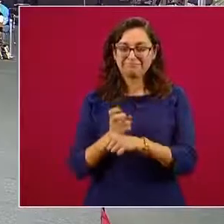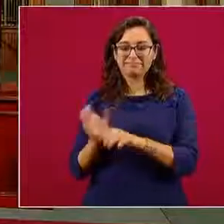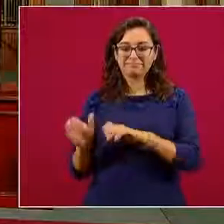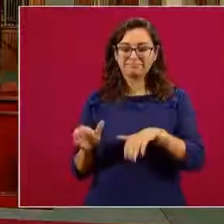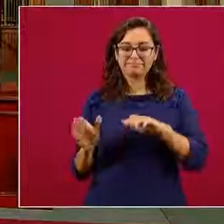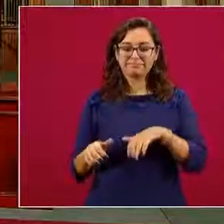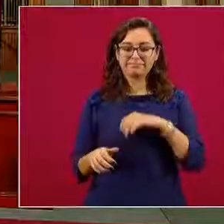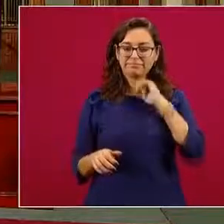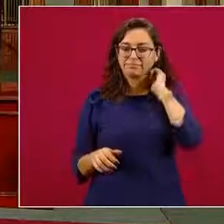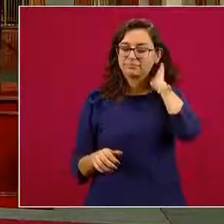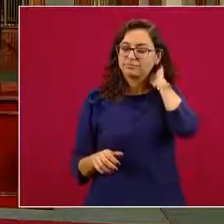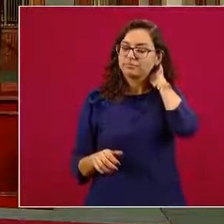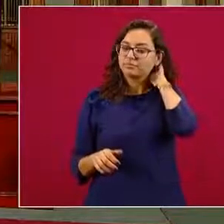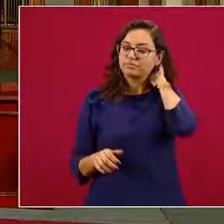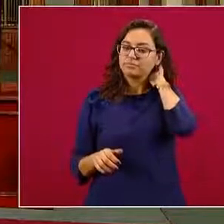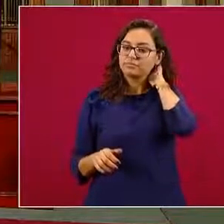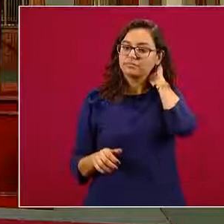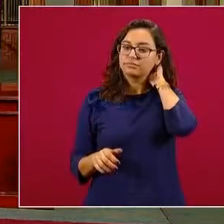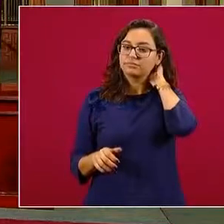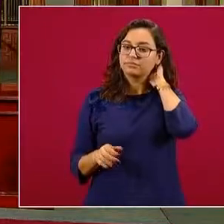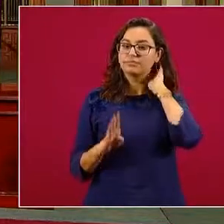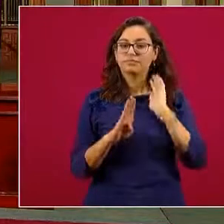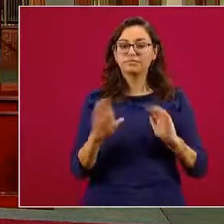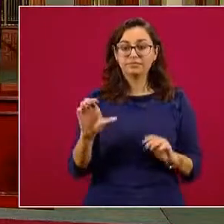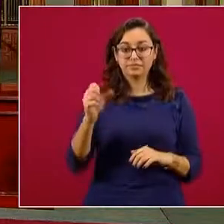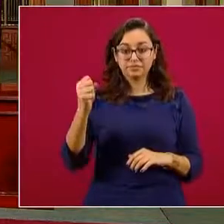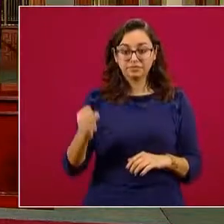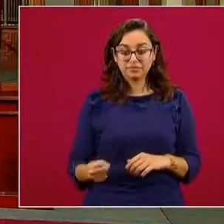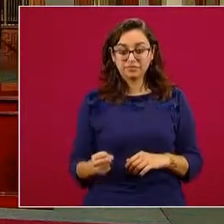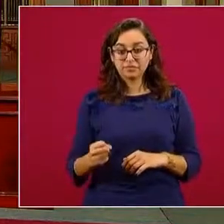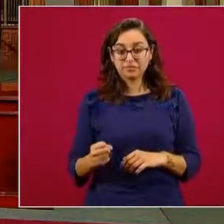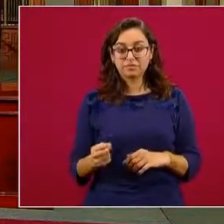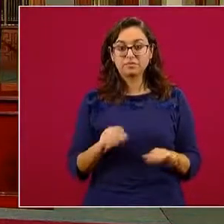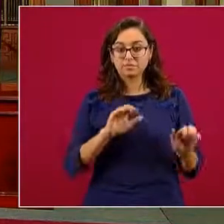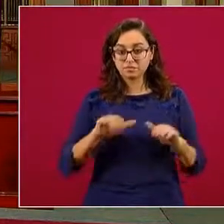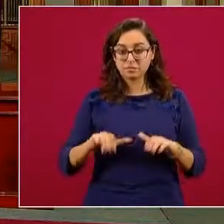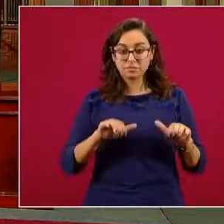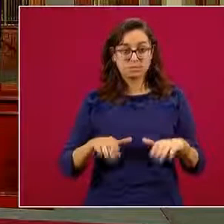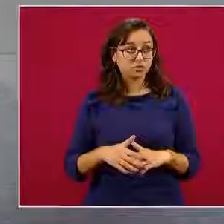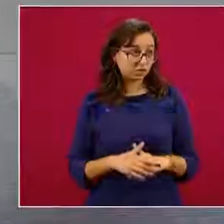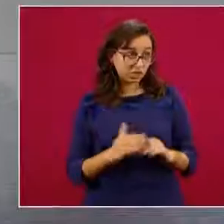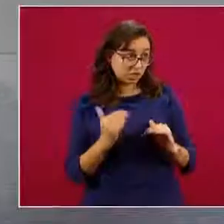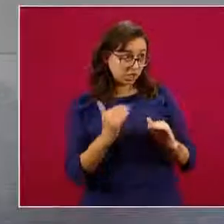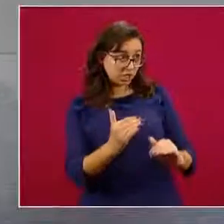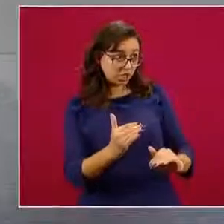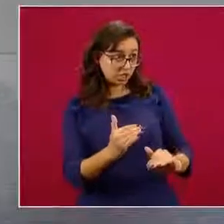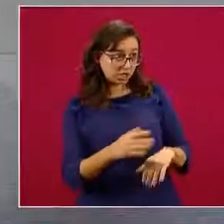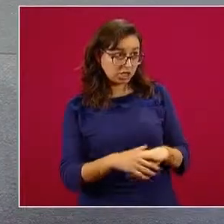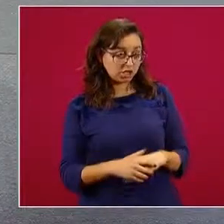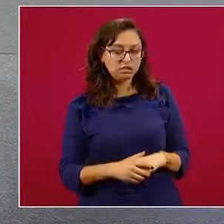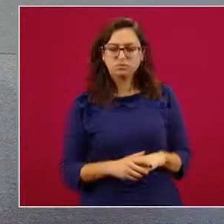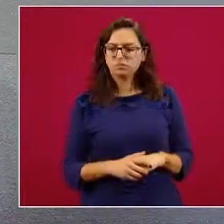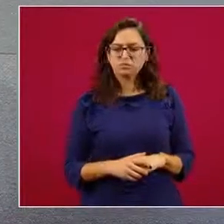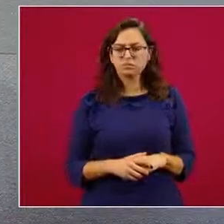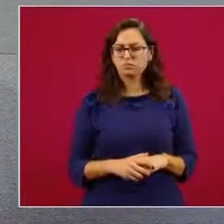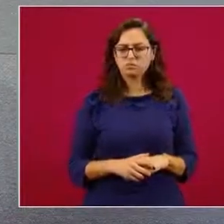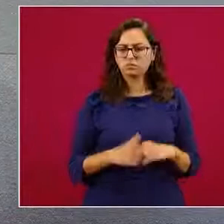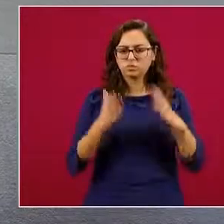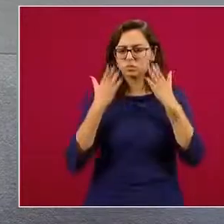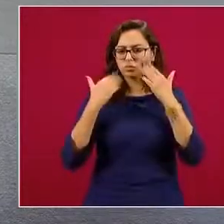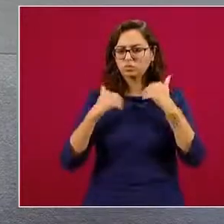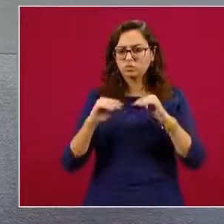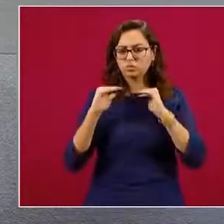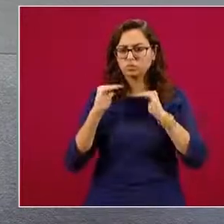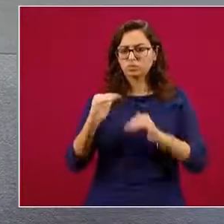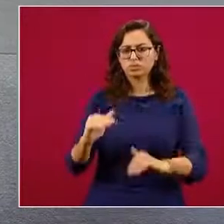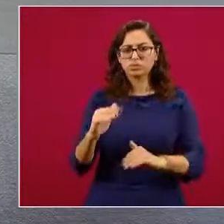bueno, no nos puede faltar Baja California Sur. ¿No hay límite de? No, no hay límite. No tenemos un cupo. Eso es muy importante. Es